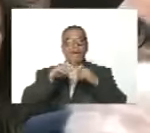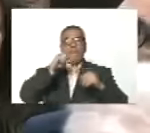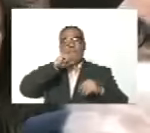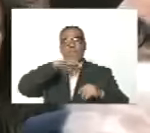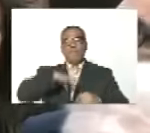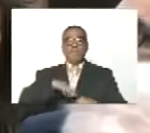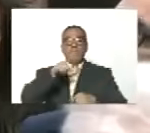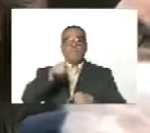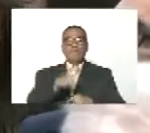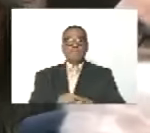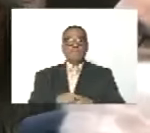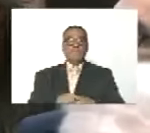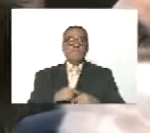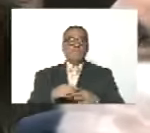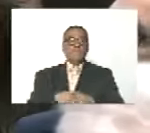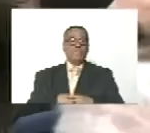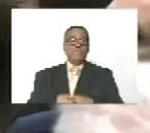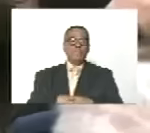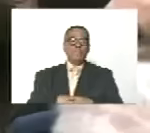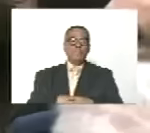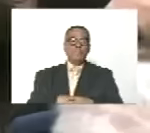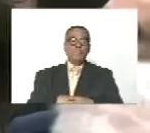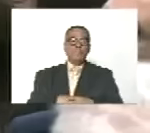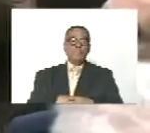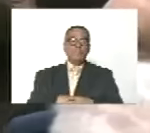históricas de los irredentos.